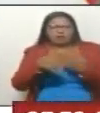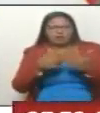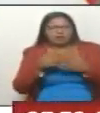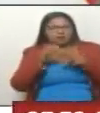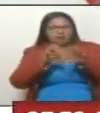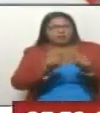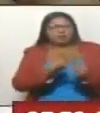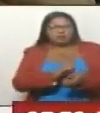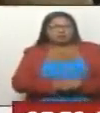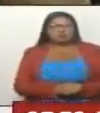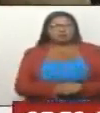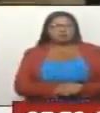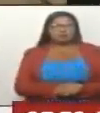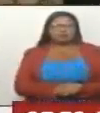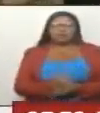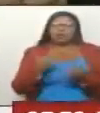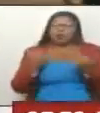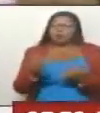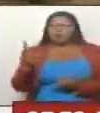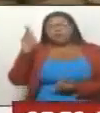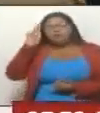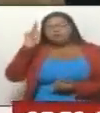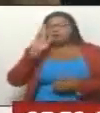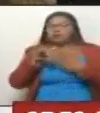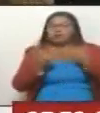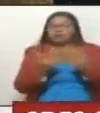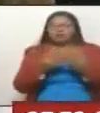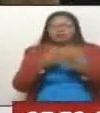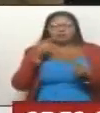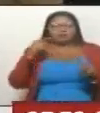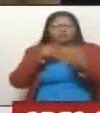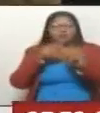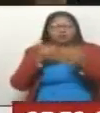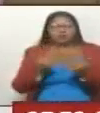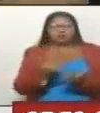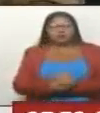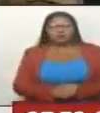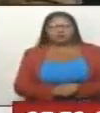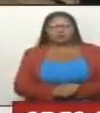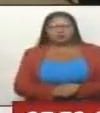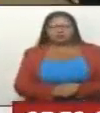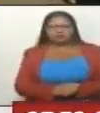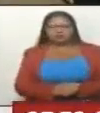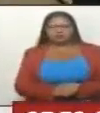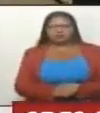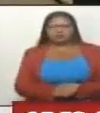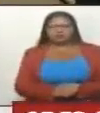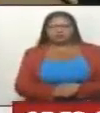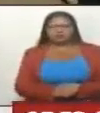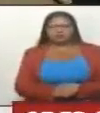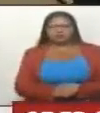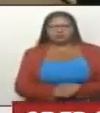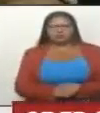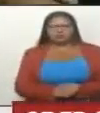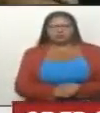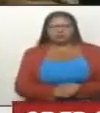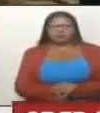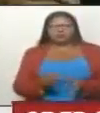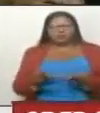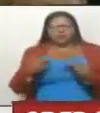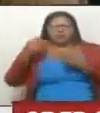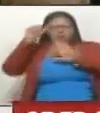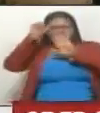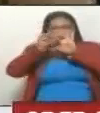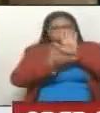Ahora, profesor, es bueno destacar todo este camino que usted nos llevó y hasta con ese análisis que ha